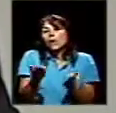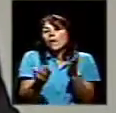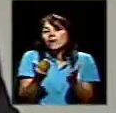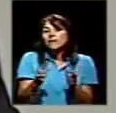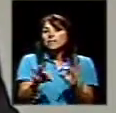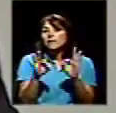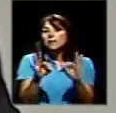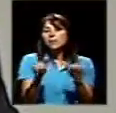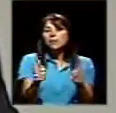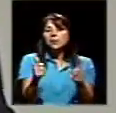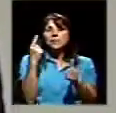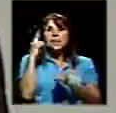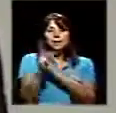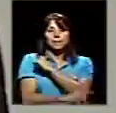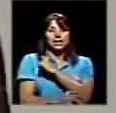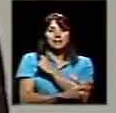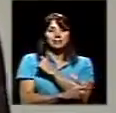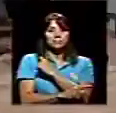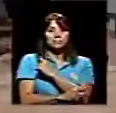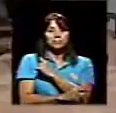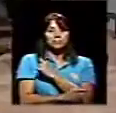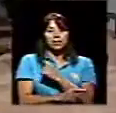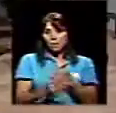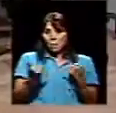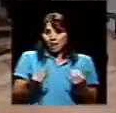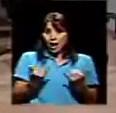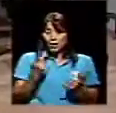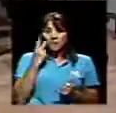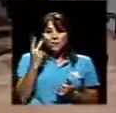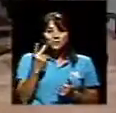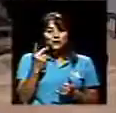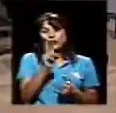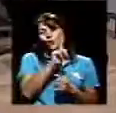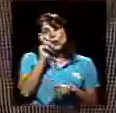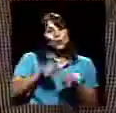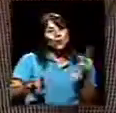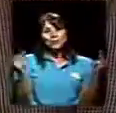peor, porque ya se ve que la ausencia de esta gente de la